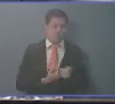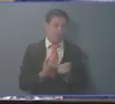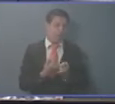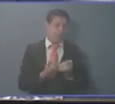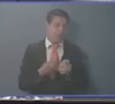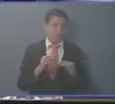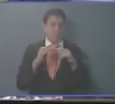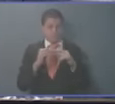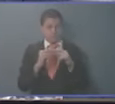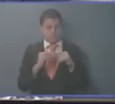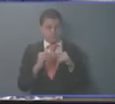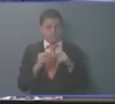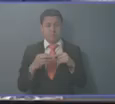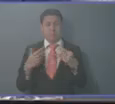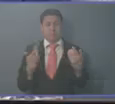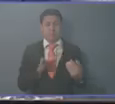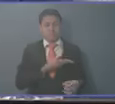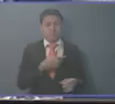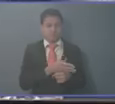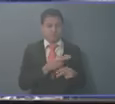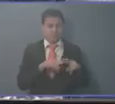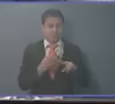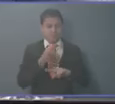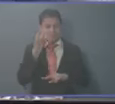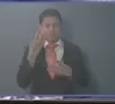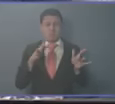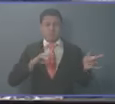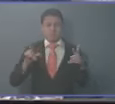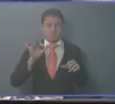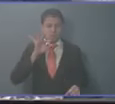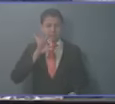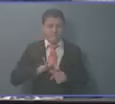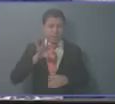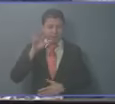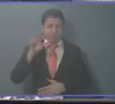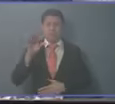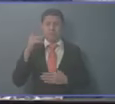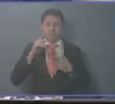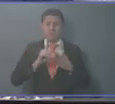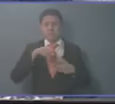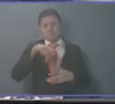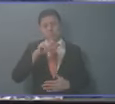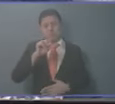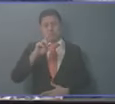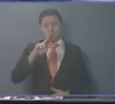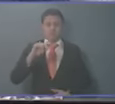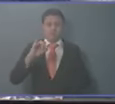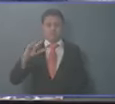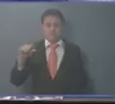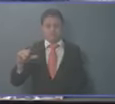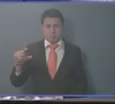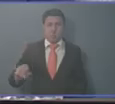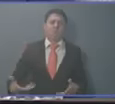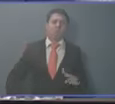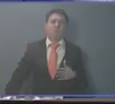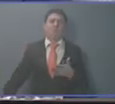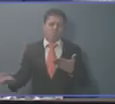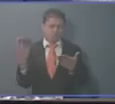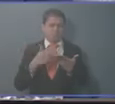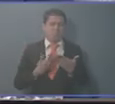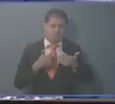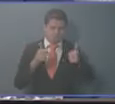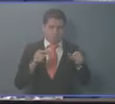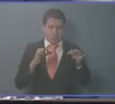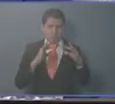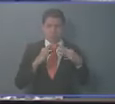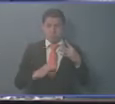especiales. Gana esta lista. Nos parece la propuesta del doctor Portillo Cuadra, que hay que darle el carácter de